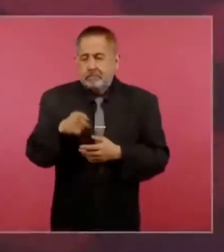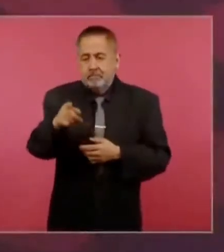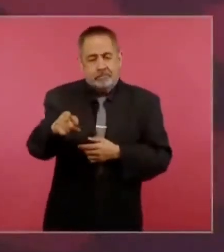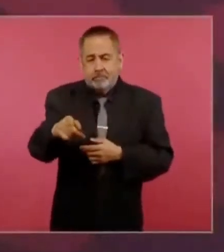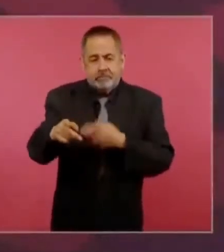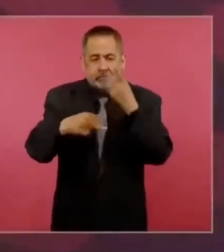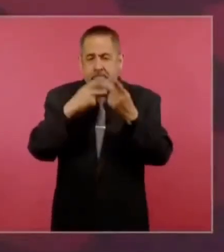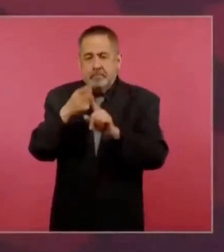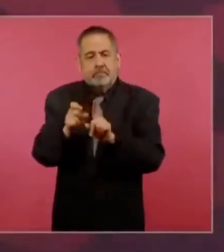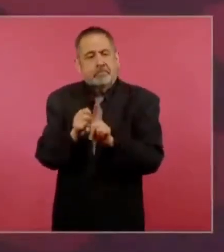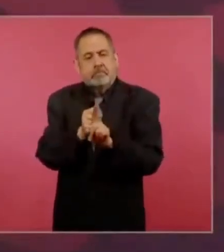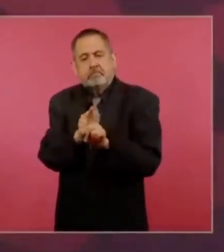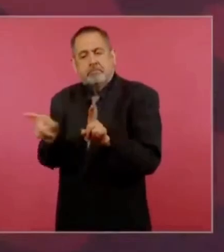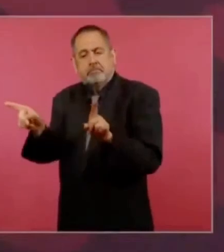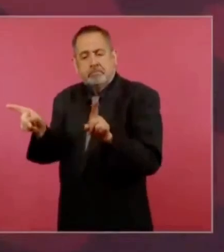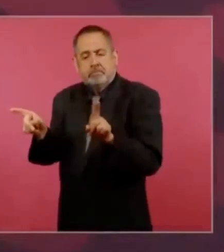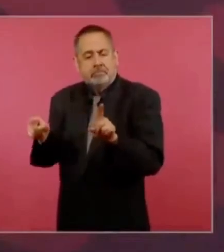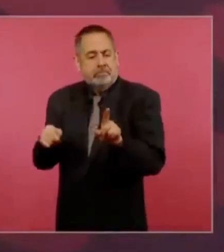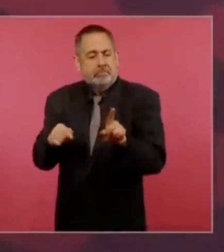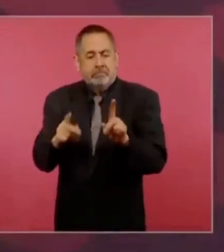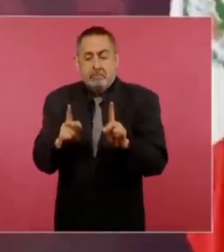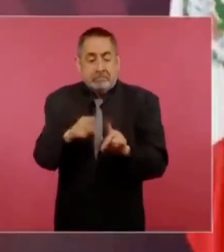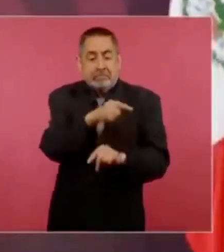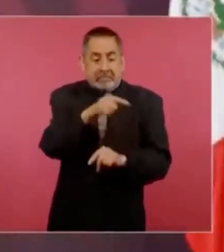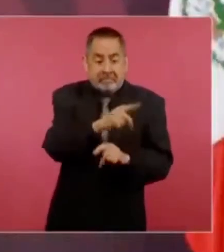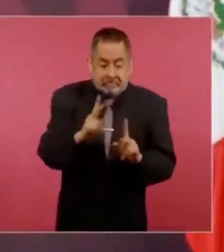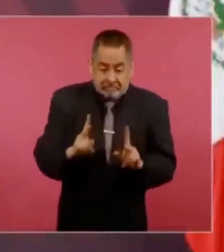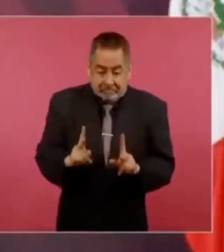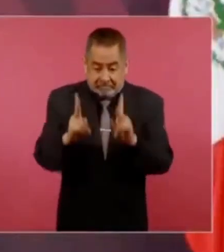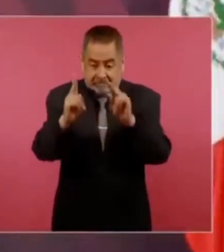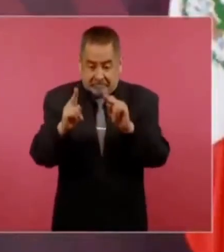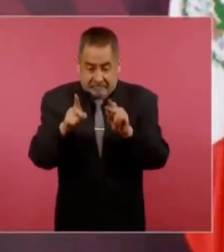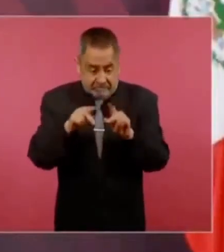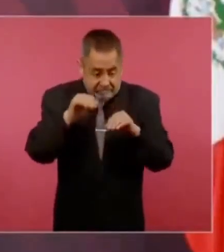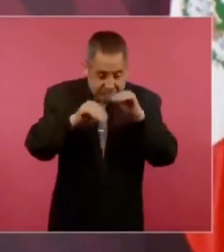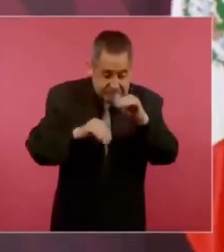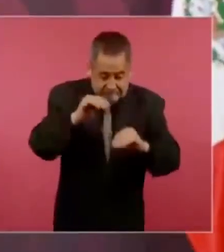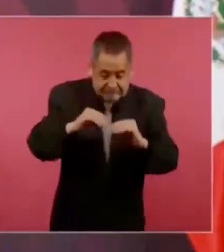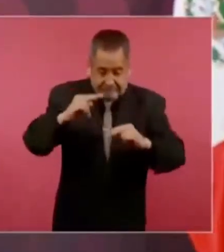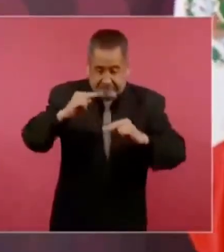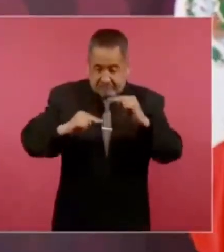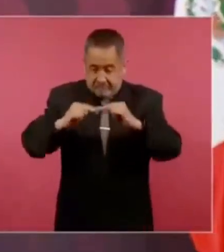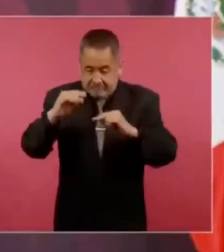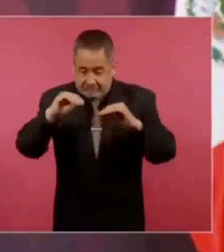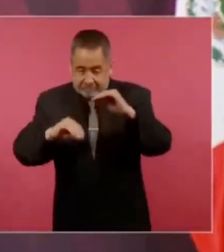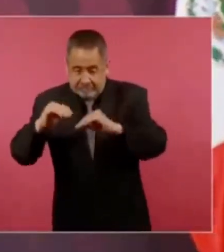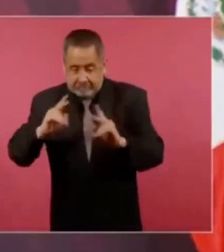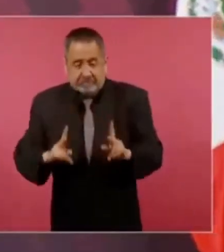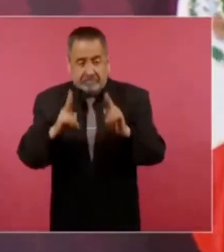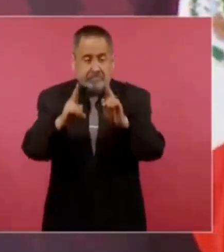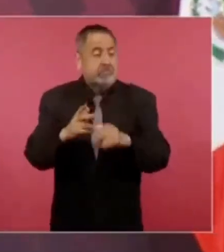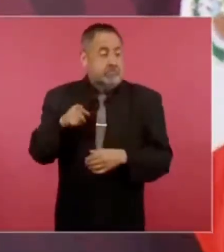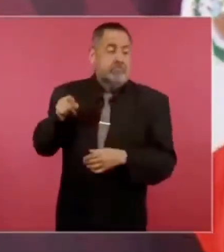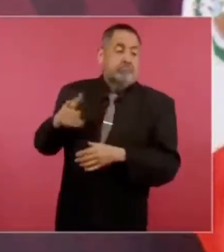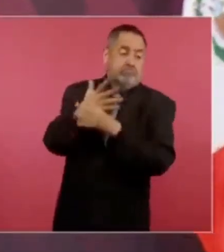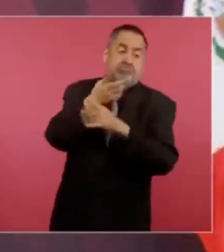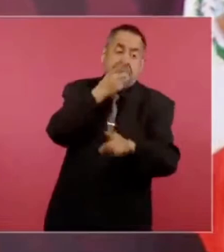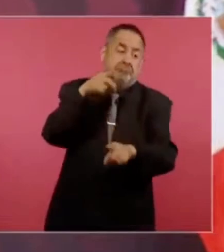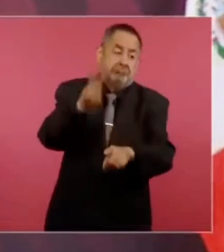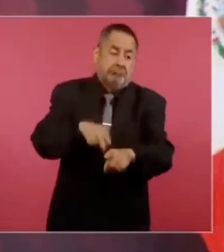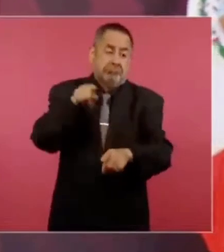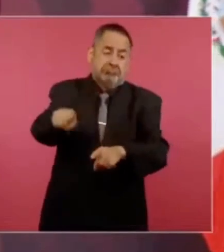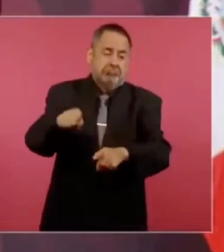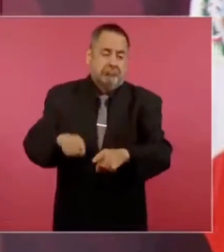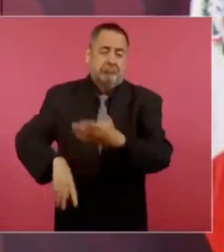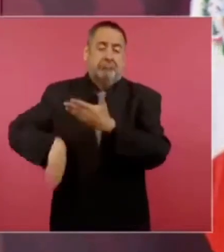contexto. Es decir, sacaban frases del ingeniero y de Lorenzo Meyer.